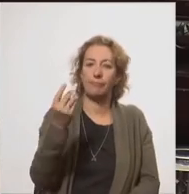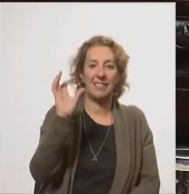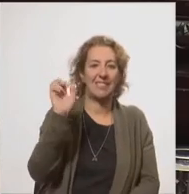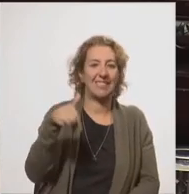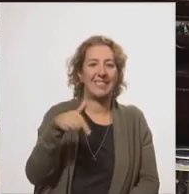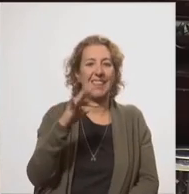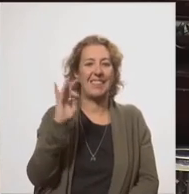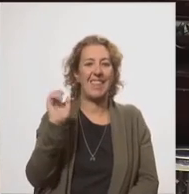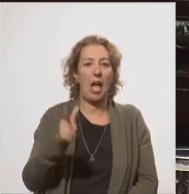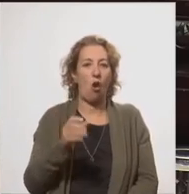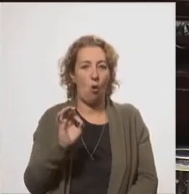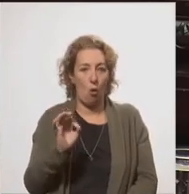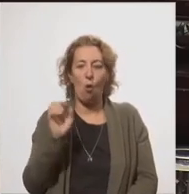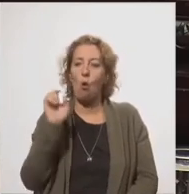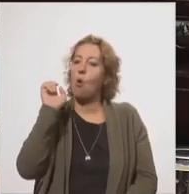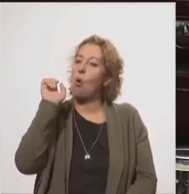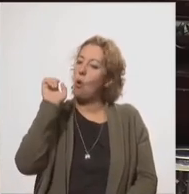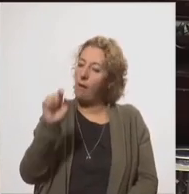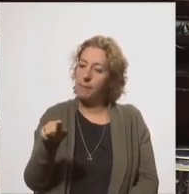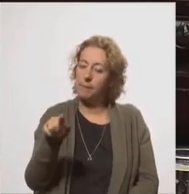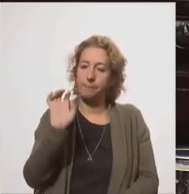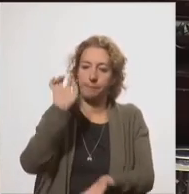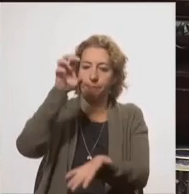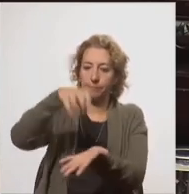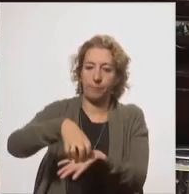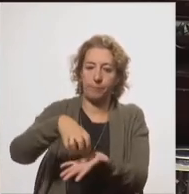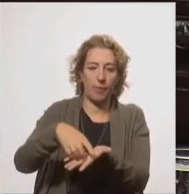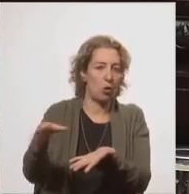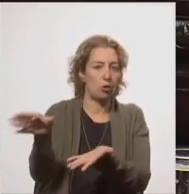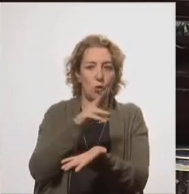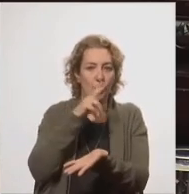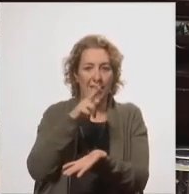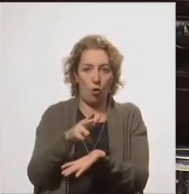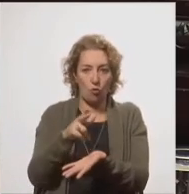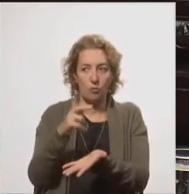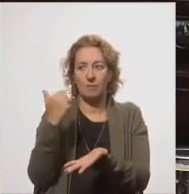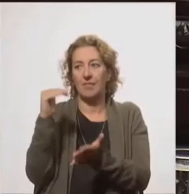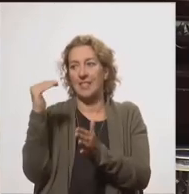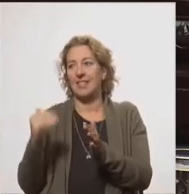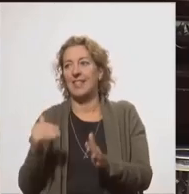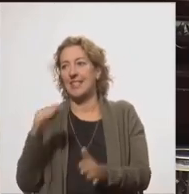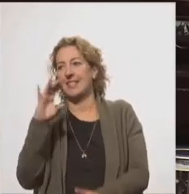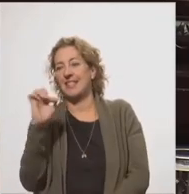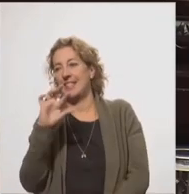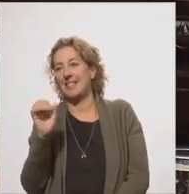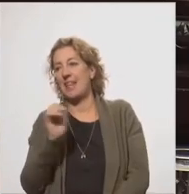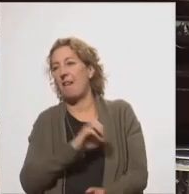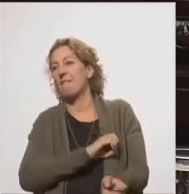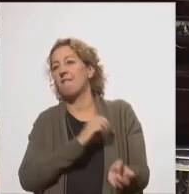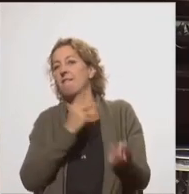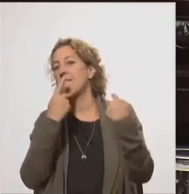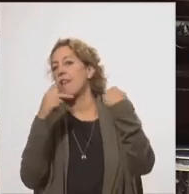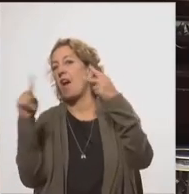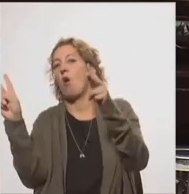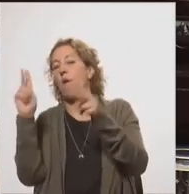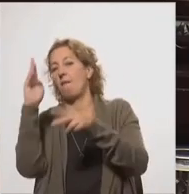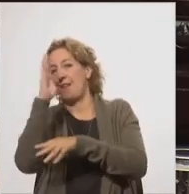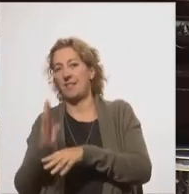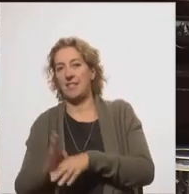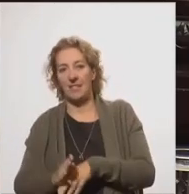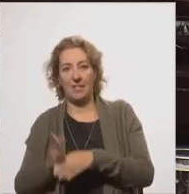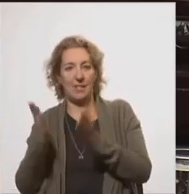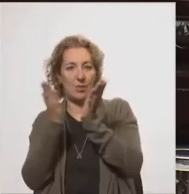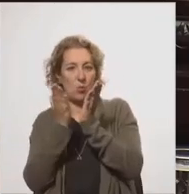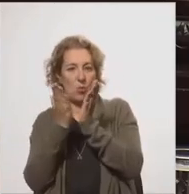en Santiago con todos sus hijos, menos César Jr., que viajó a Brasil a estudiar cine y que hoy